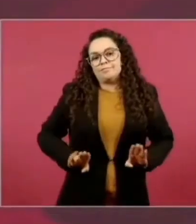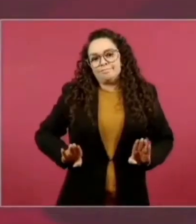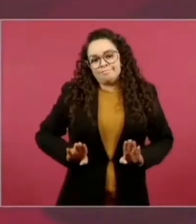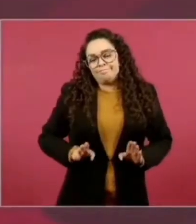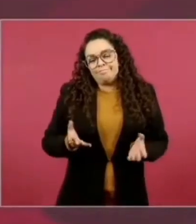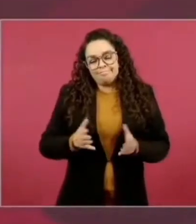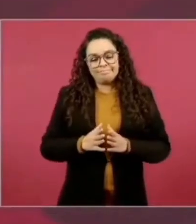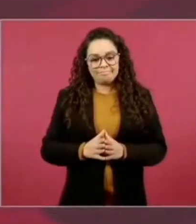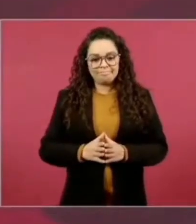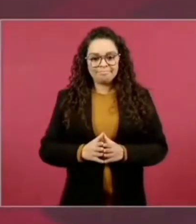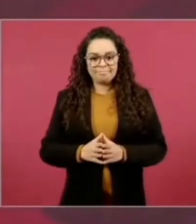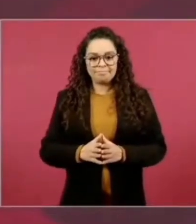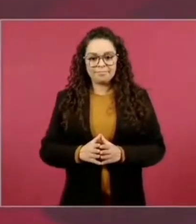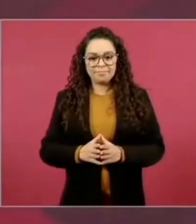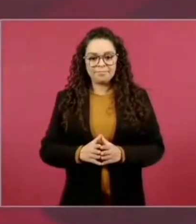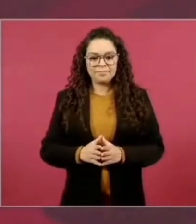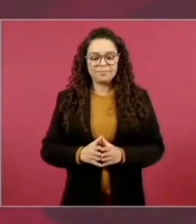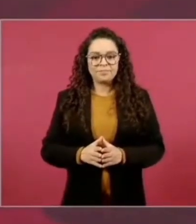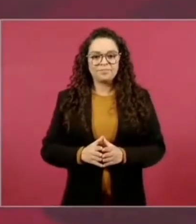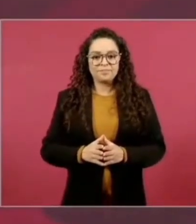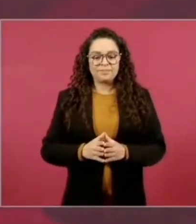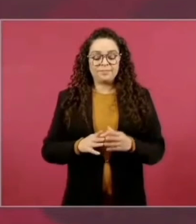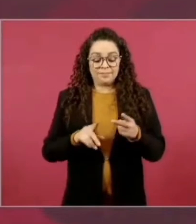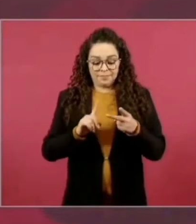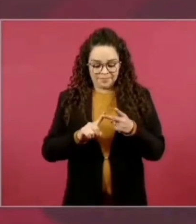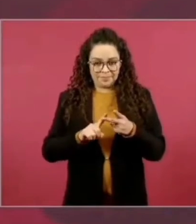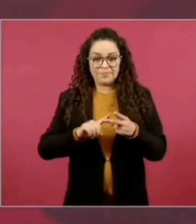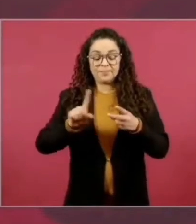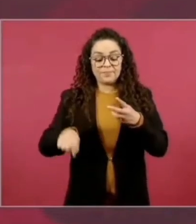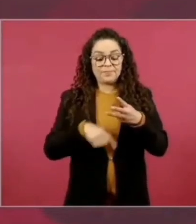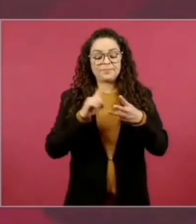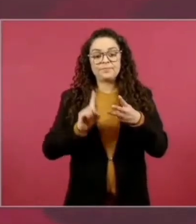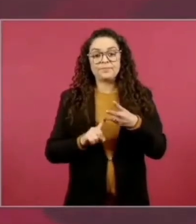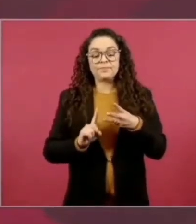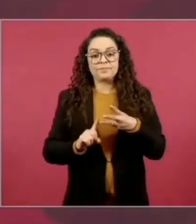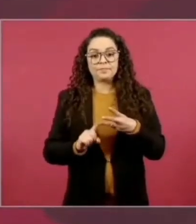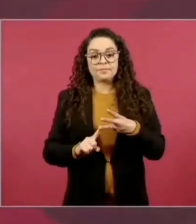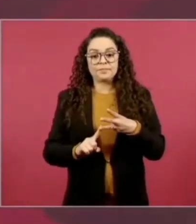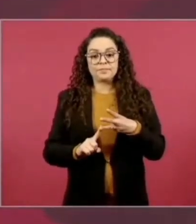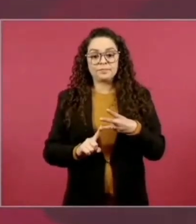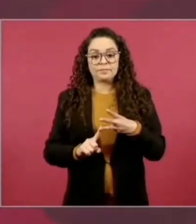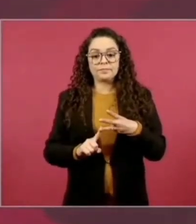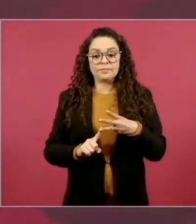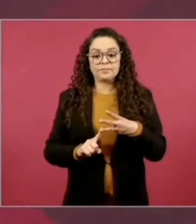Eso era lo segundo. Lo tercero, que